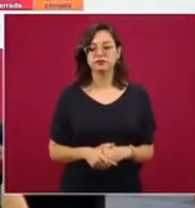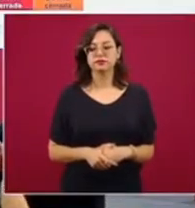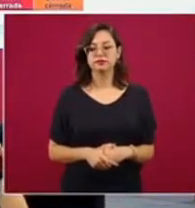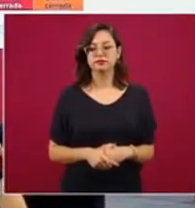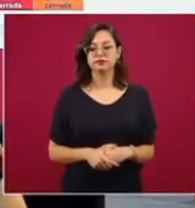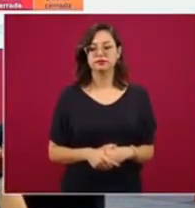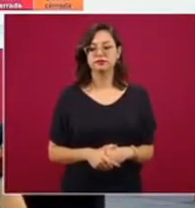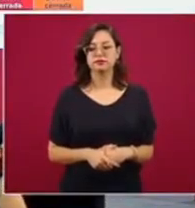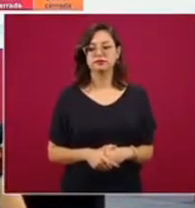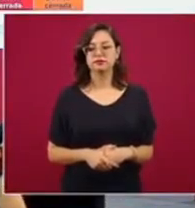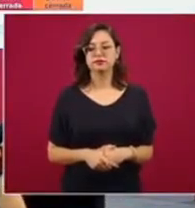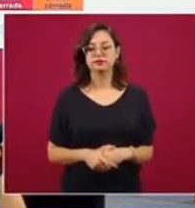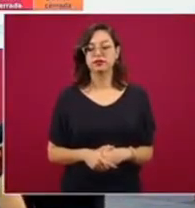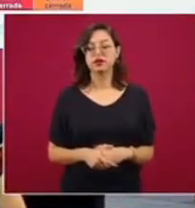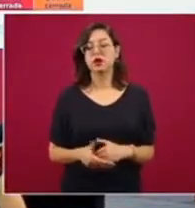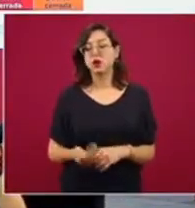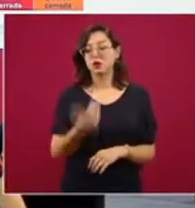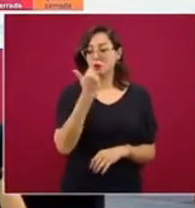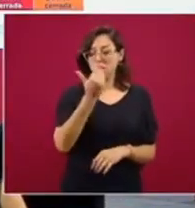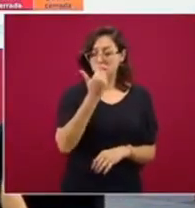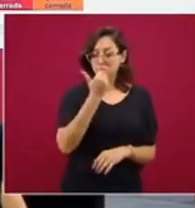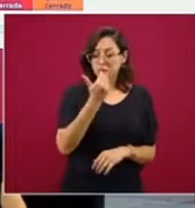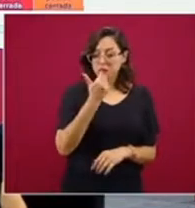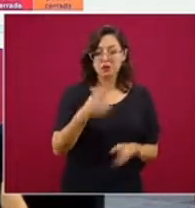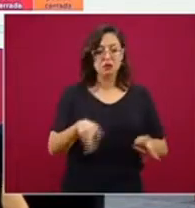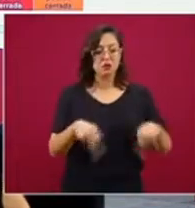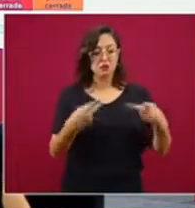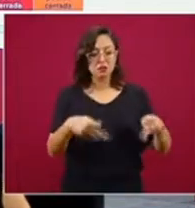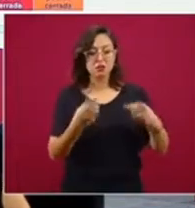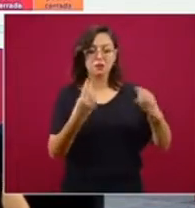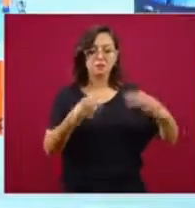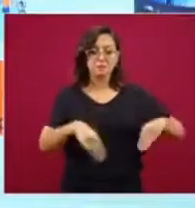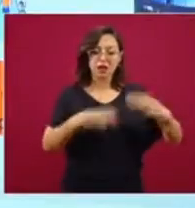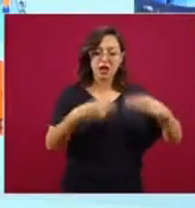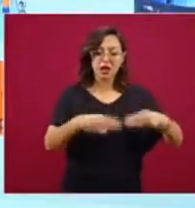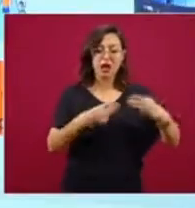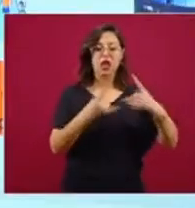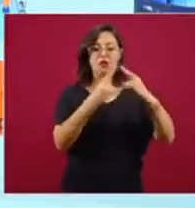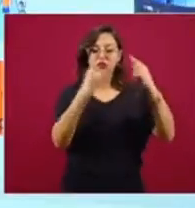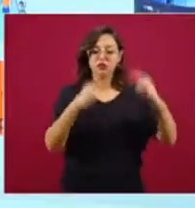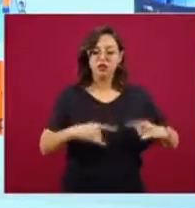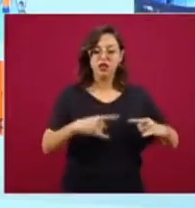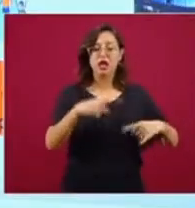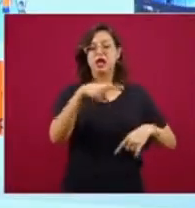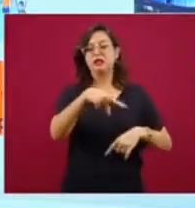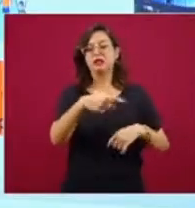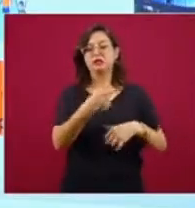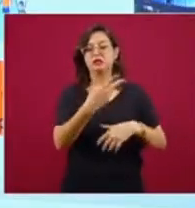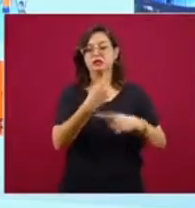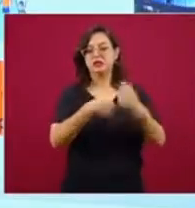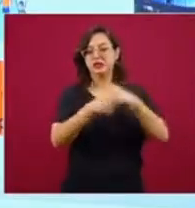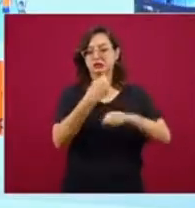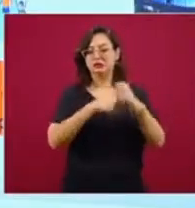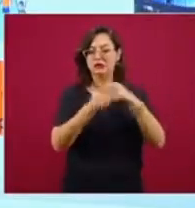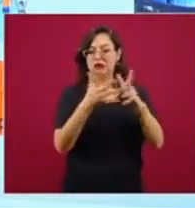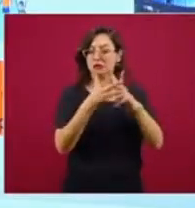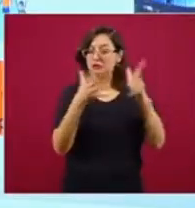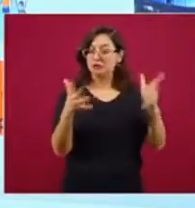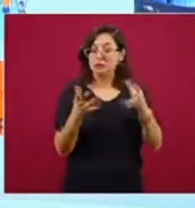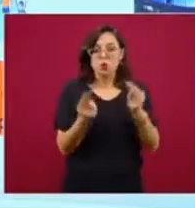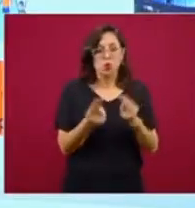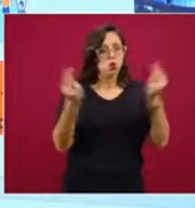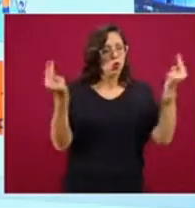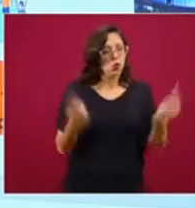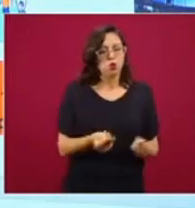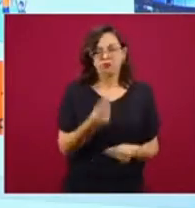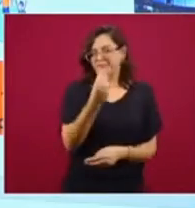En los centros de provisión de alimentos, mercados, tianguis, supermercados, hemos recomendado, esto es una actividad esencial,